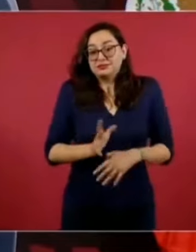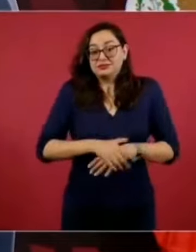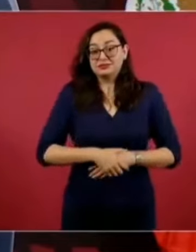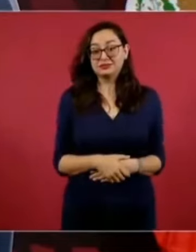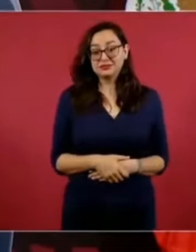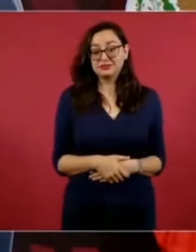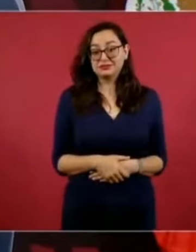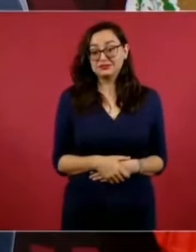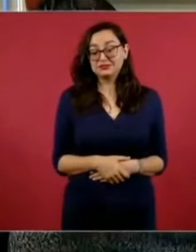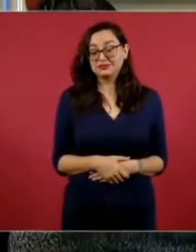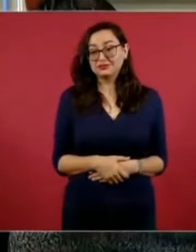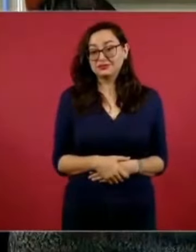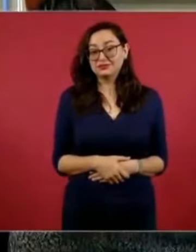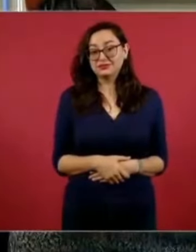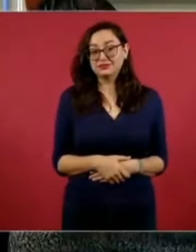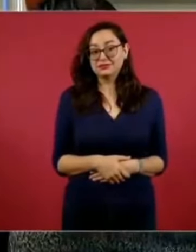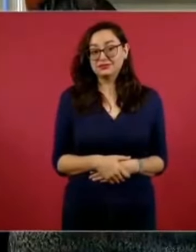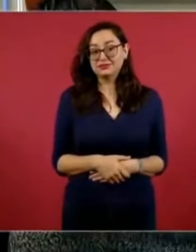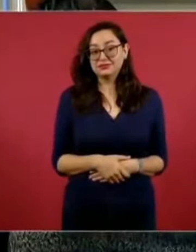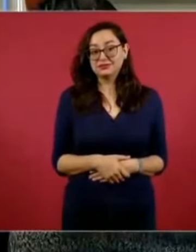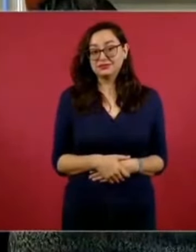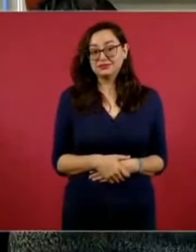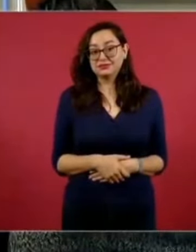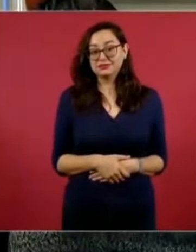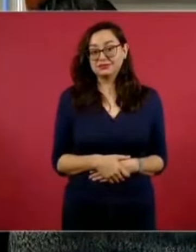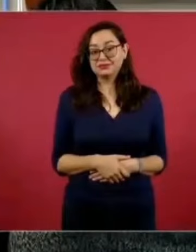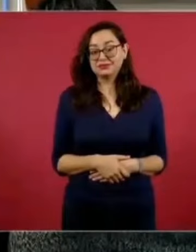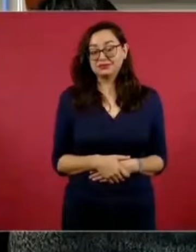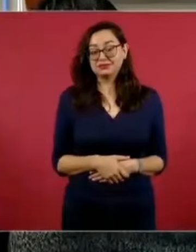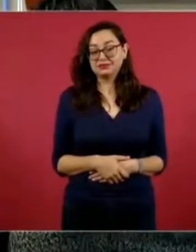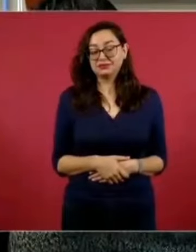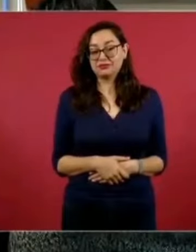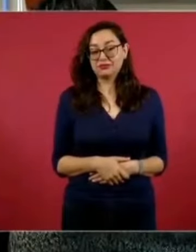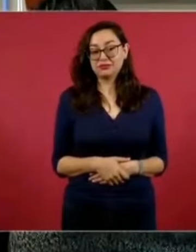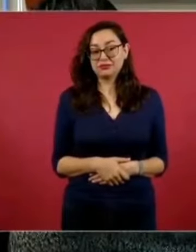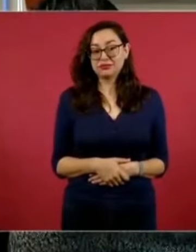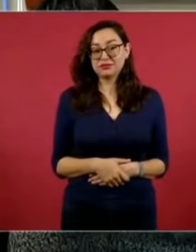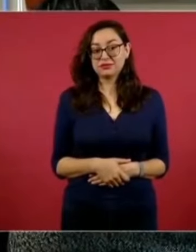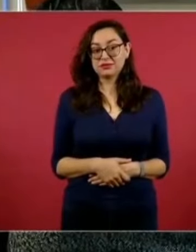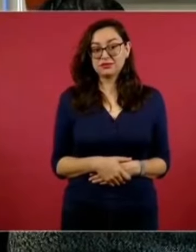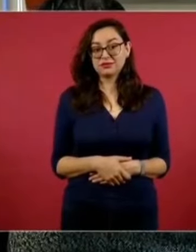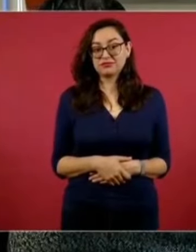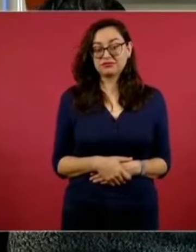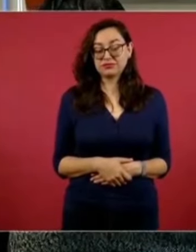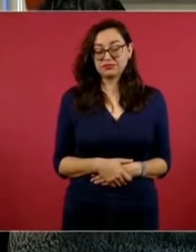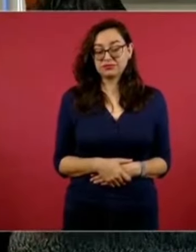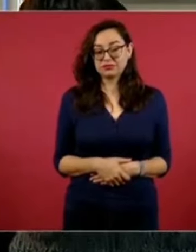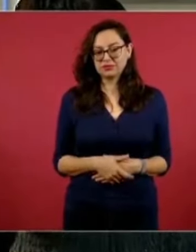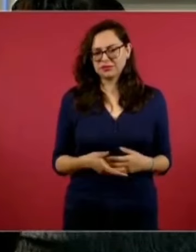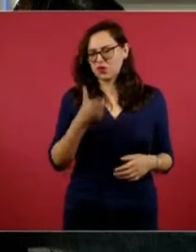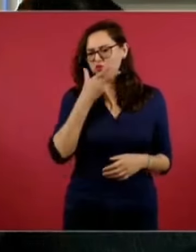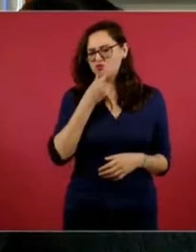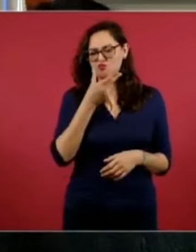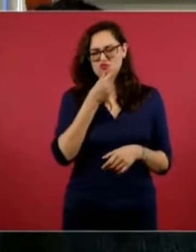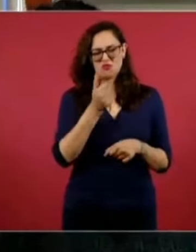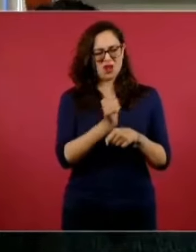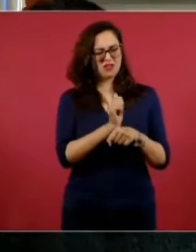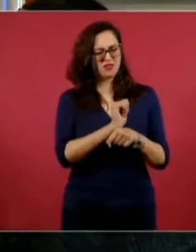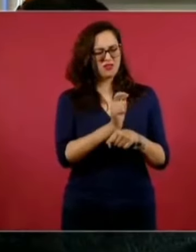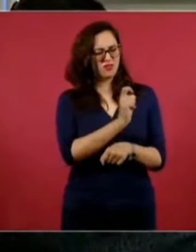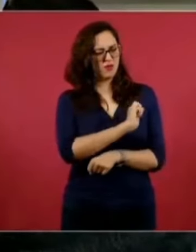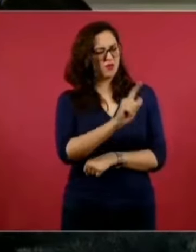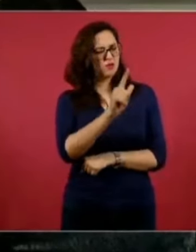este cómo se llamaba eh Este que era un actor de primera de lo